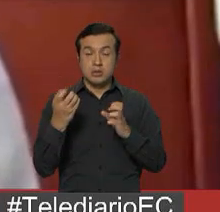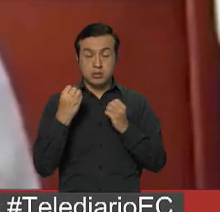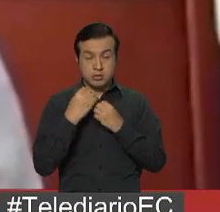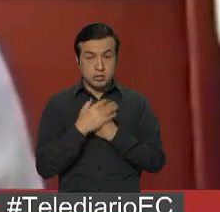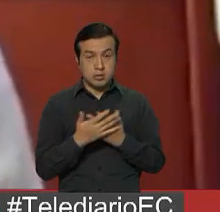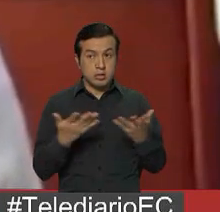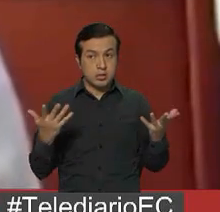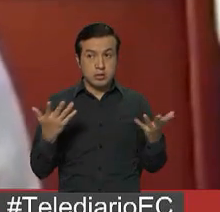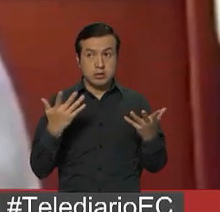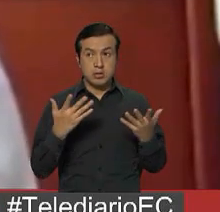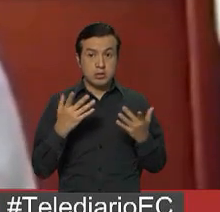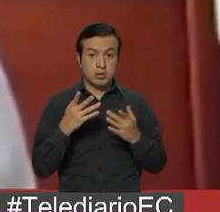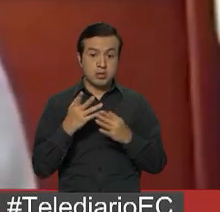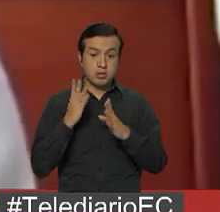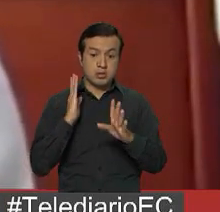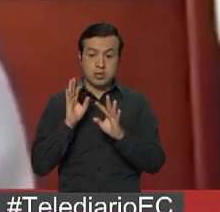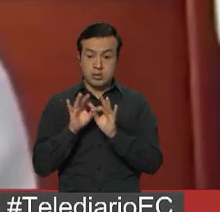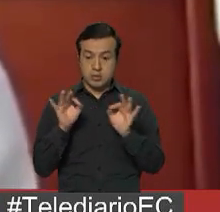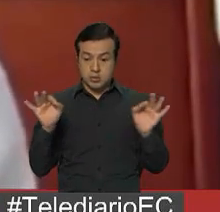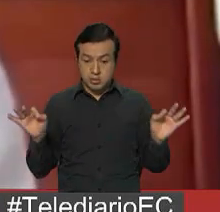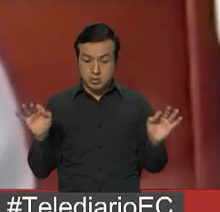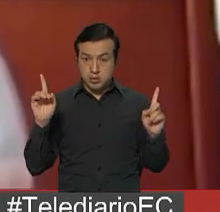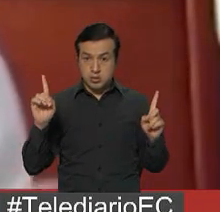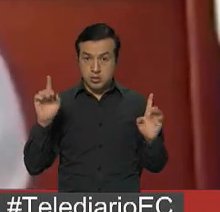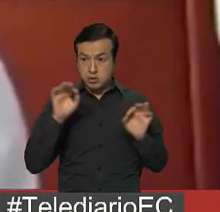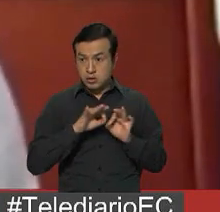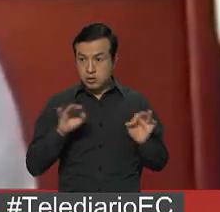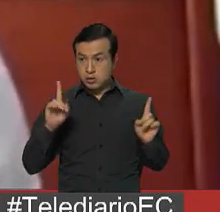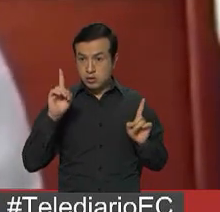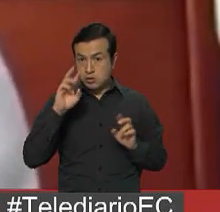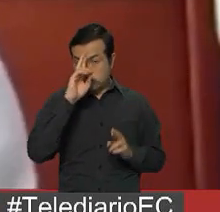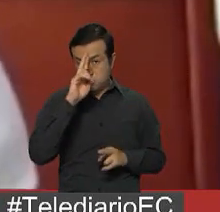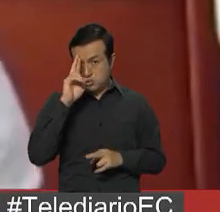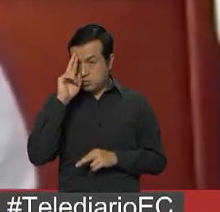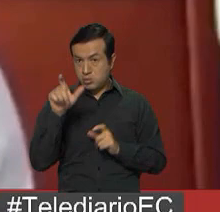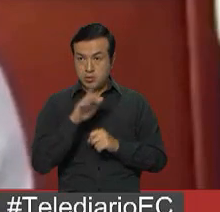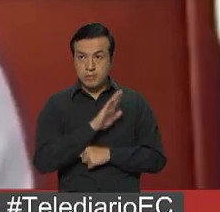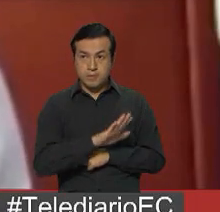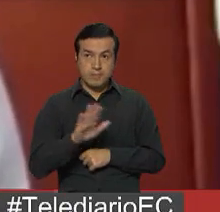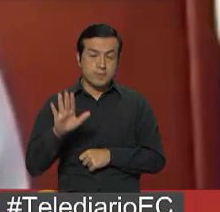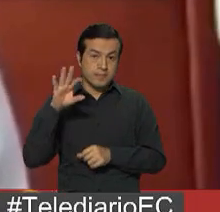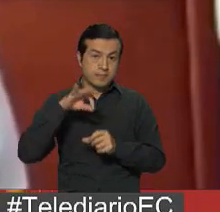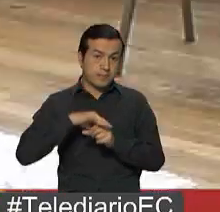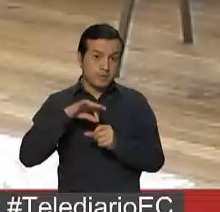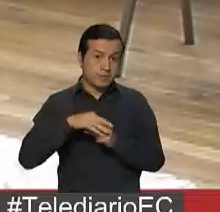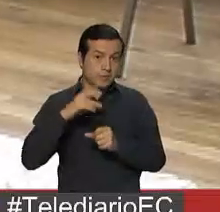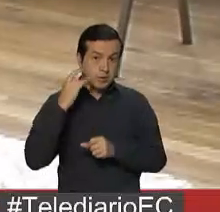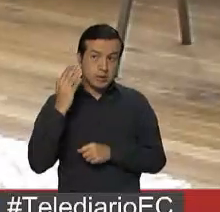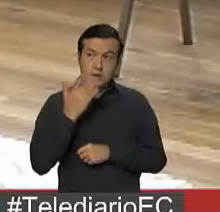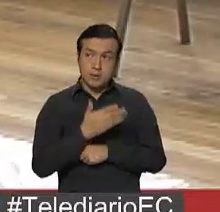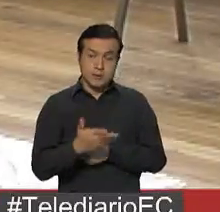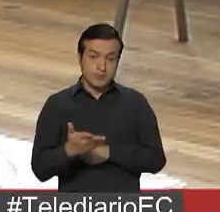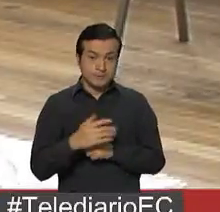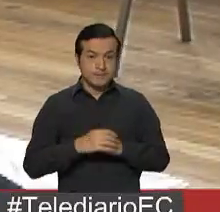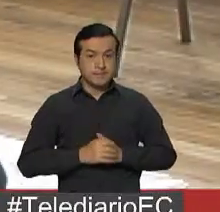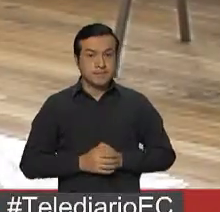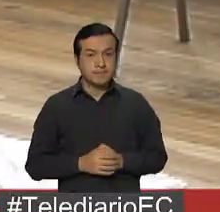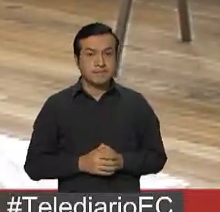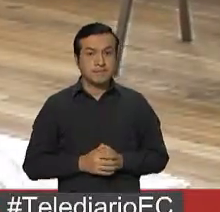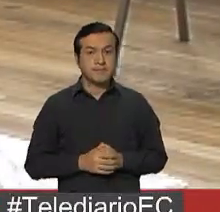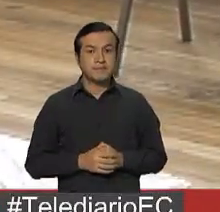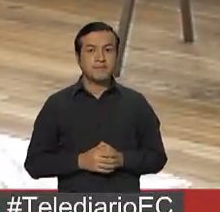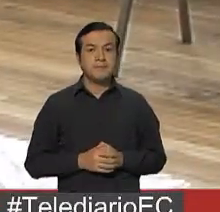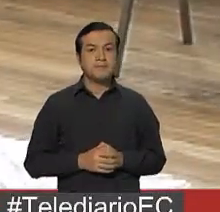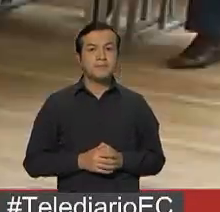es el aislamiento y que no haya las conglomeraciones grandes el día de las votaciones pues santiago tello medios